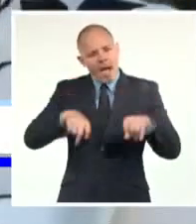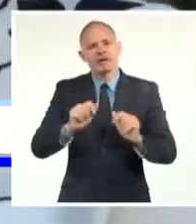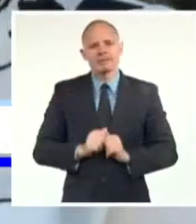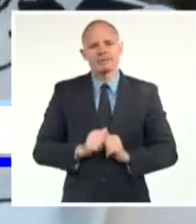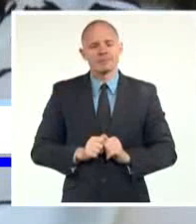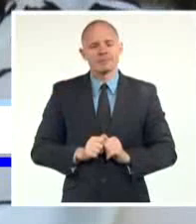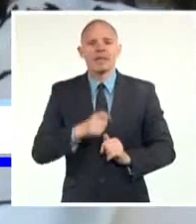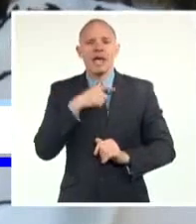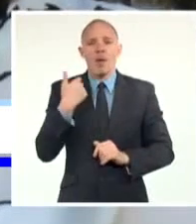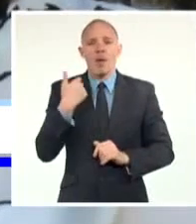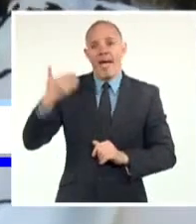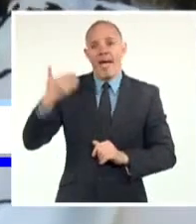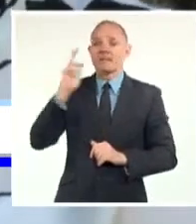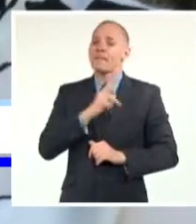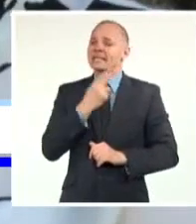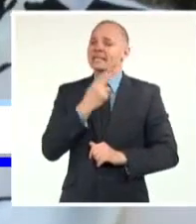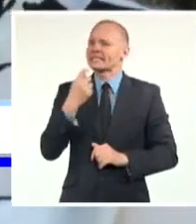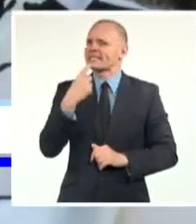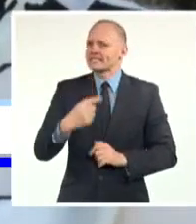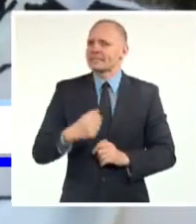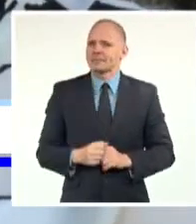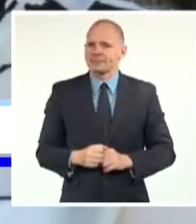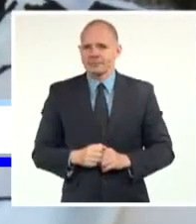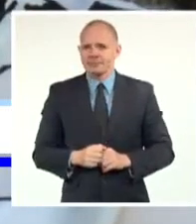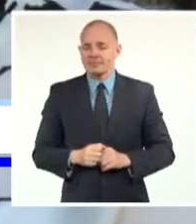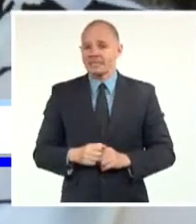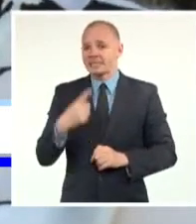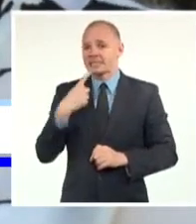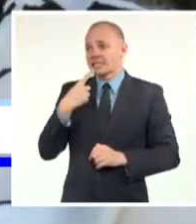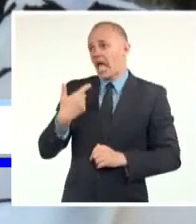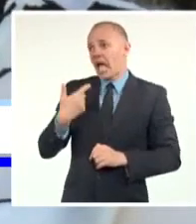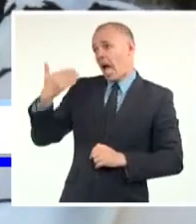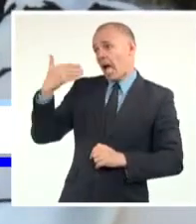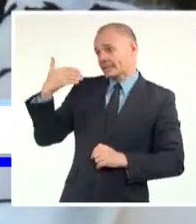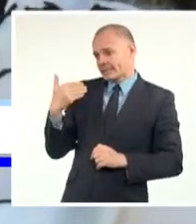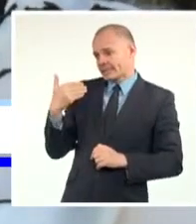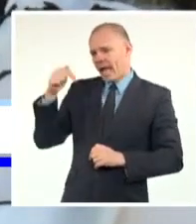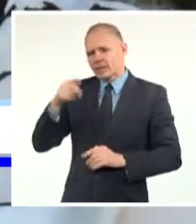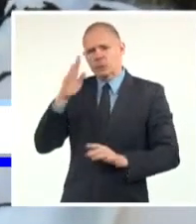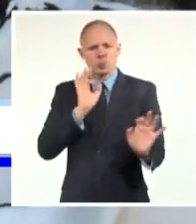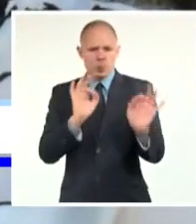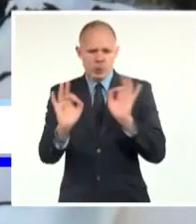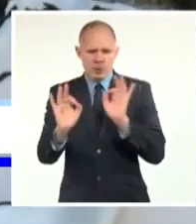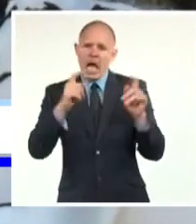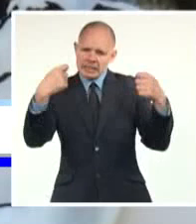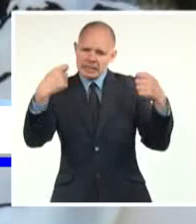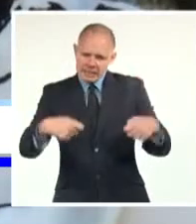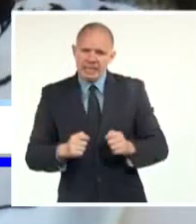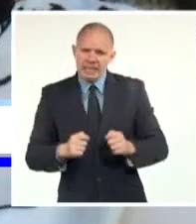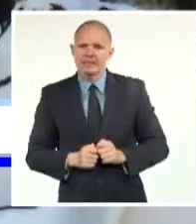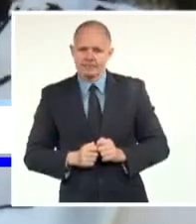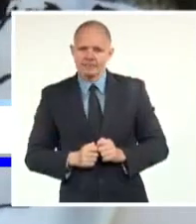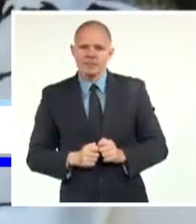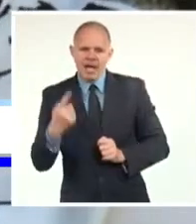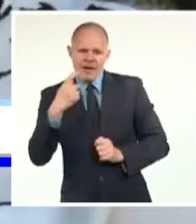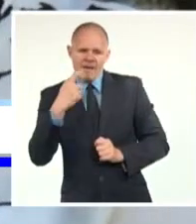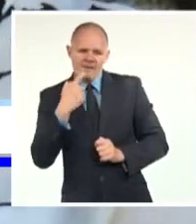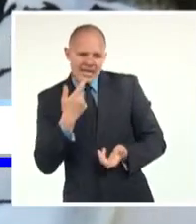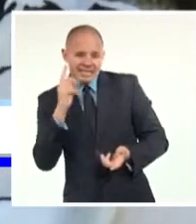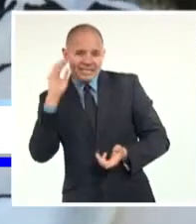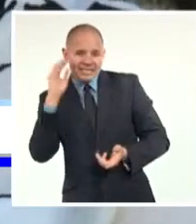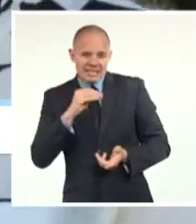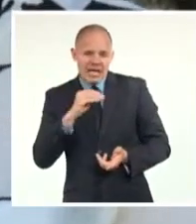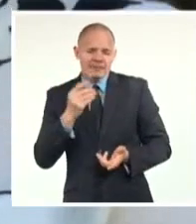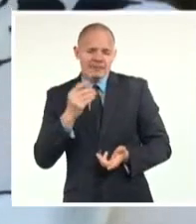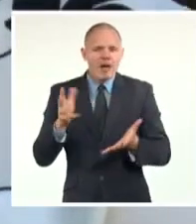decía Martí? Que no puede pasar en Cuba, sigue siendo vigente. ¿Qué cuidado hay que tener? ¿Qué balance hay que tener entre proteccionismo y libre